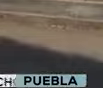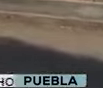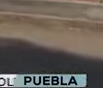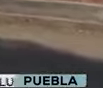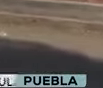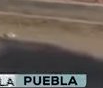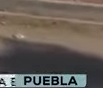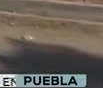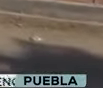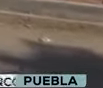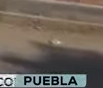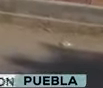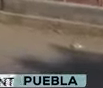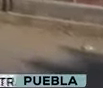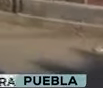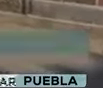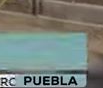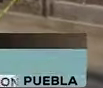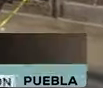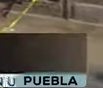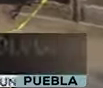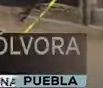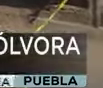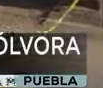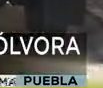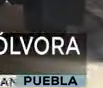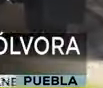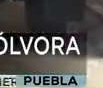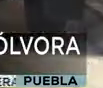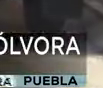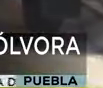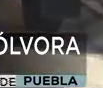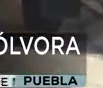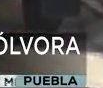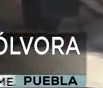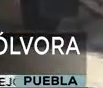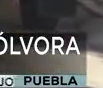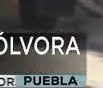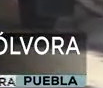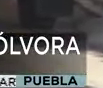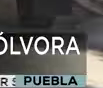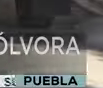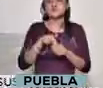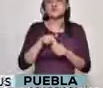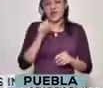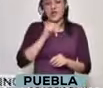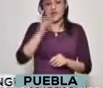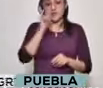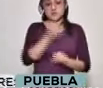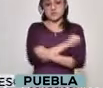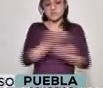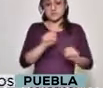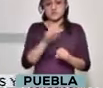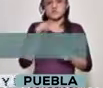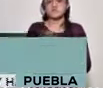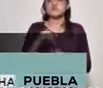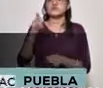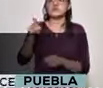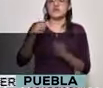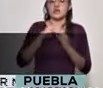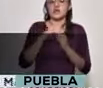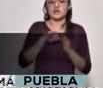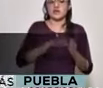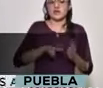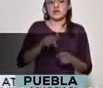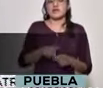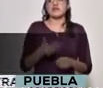Desde el momento de la explosión, elementos del ejército y autoridades estatales realizaron monitoreo en el lugar del incidente. Explosión en una vivienda que